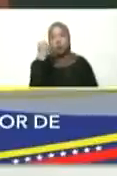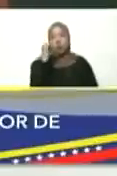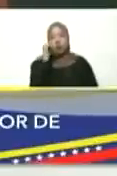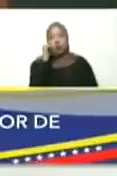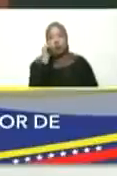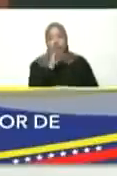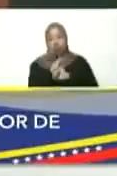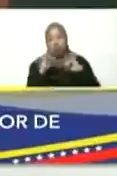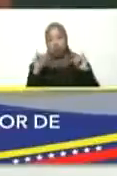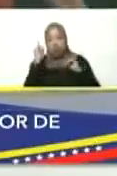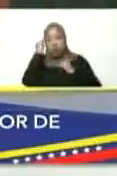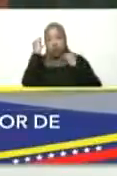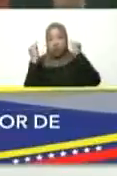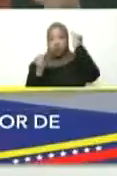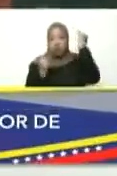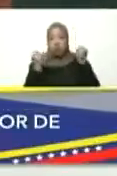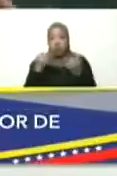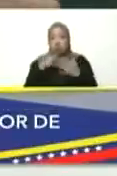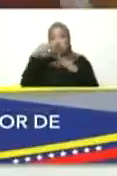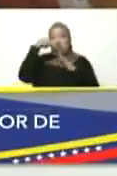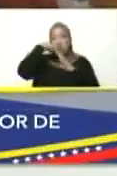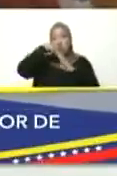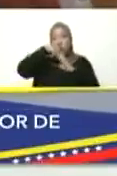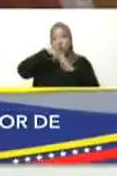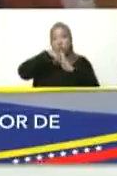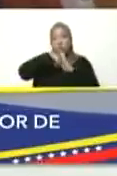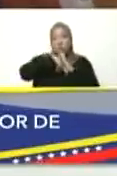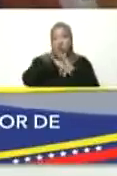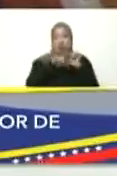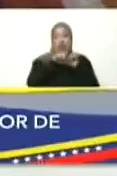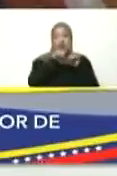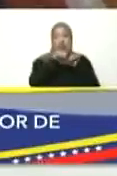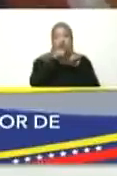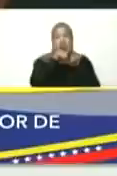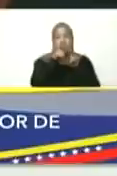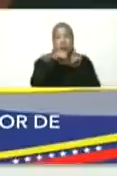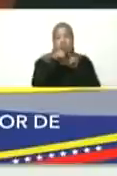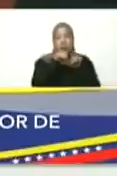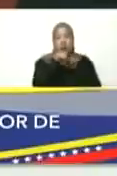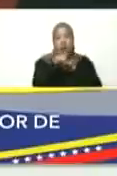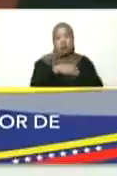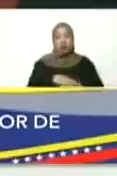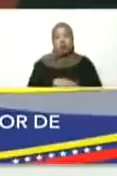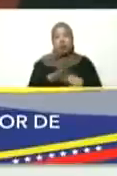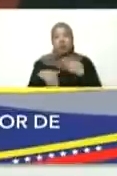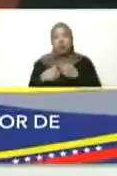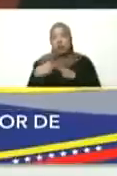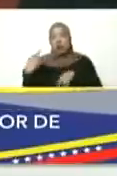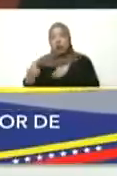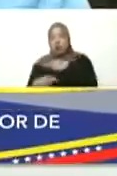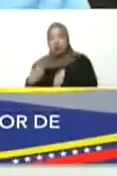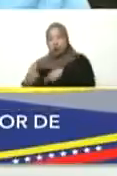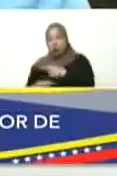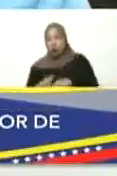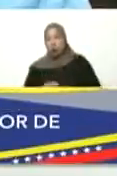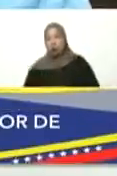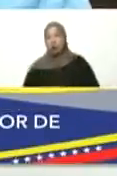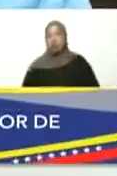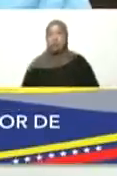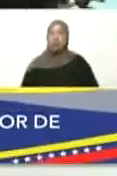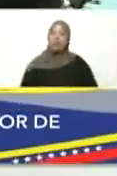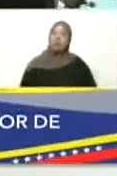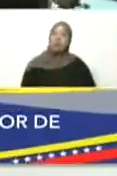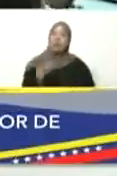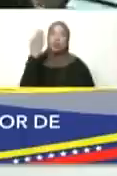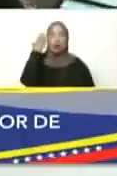ideas. Es necesaria una profunda crítica y autocrítica desde la revolución para